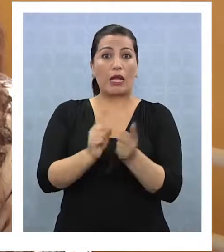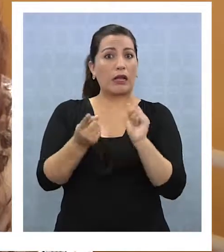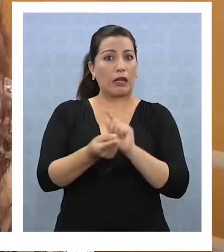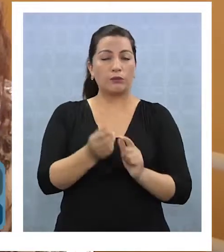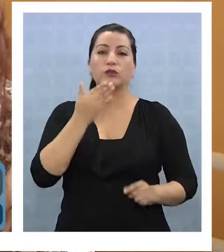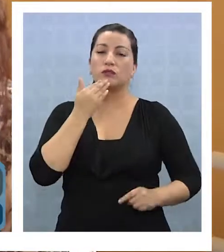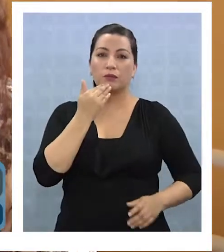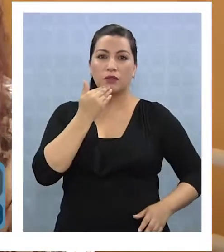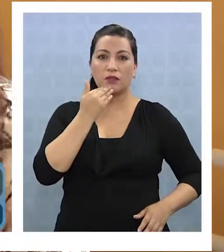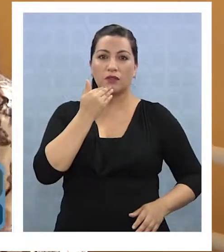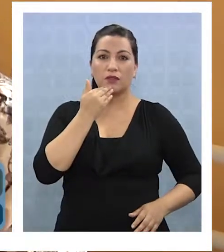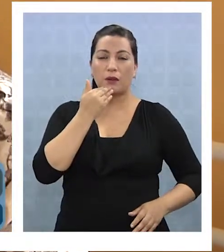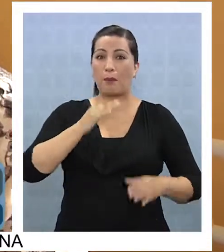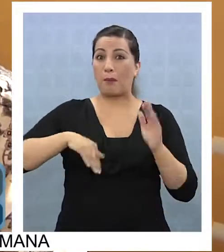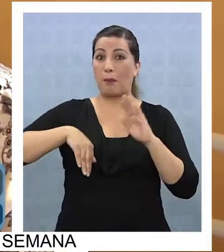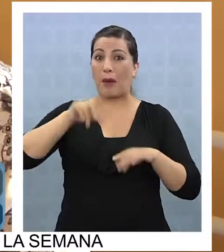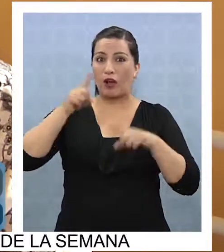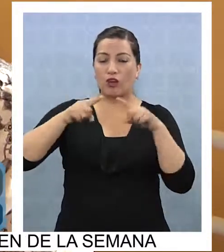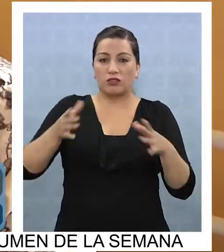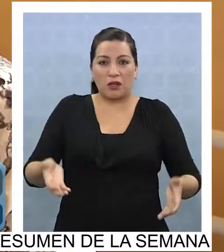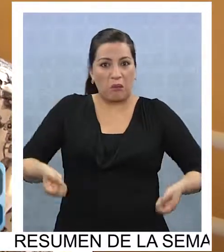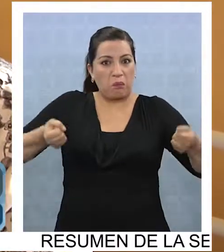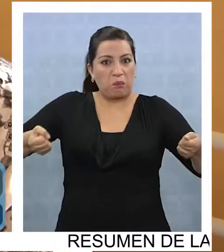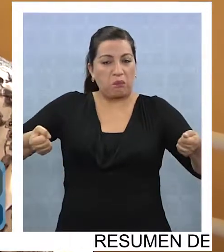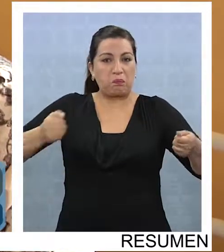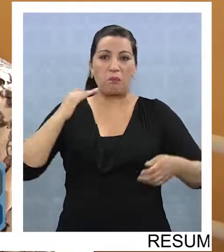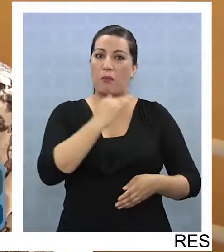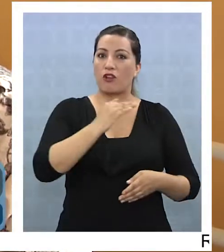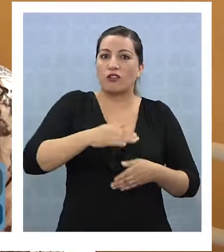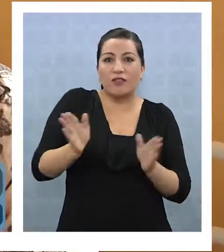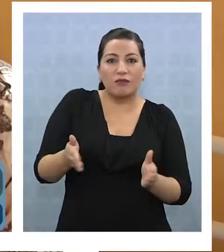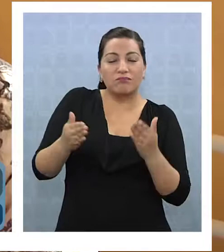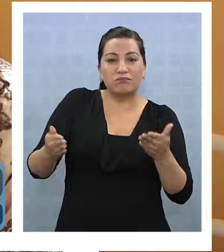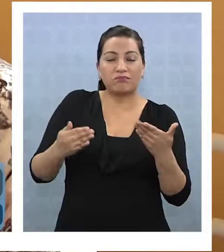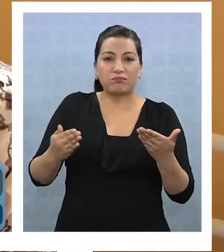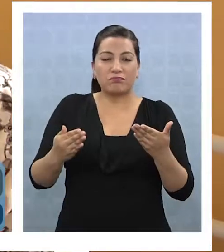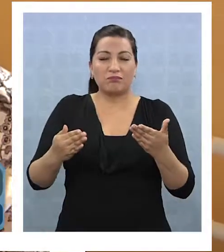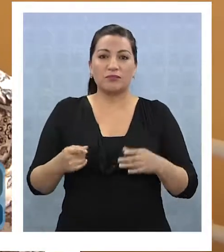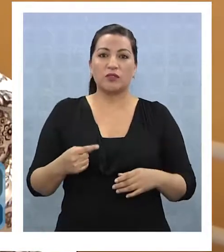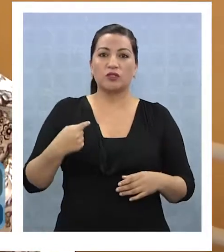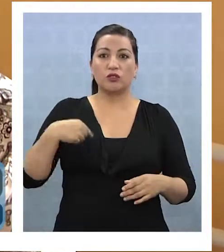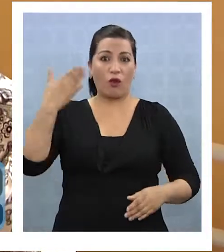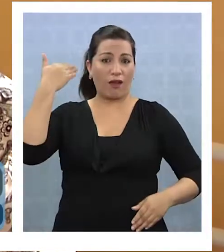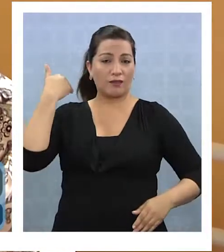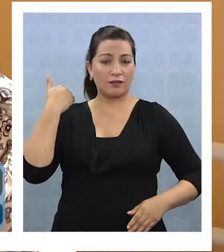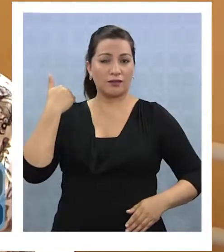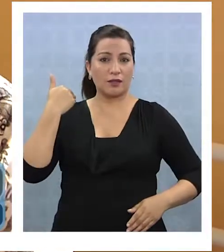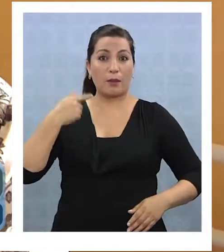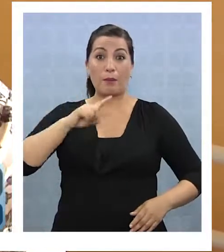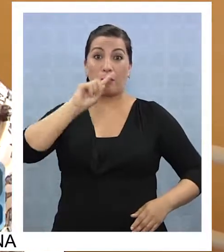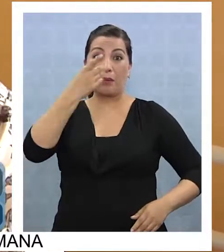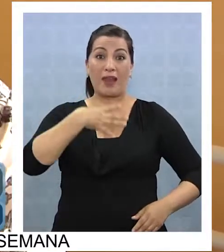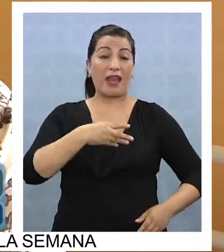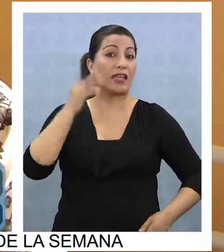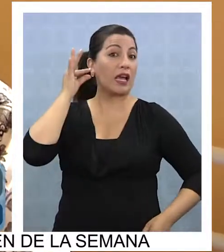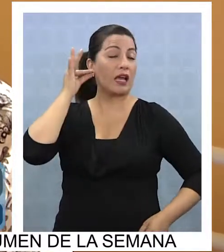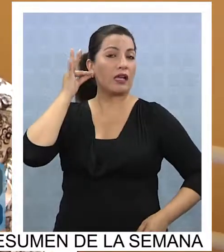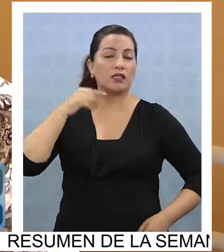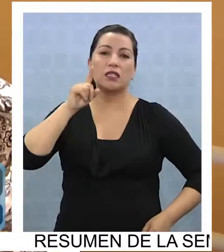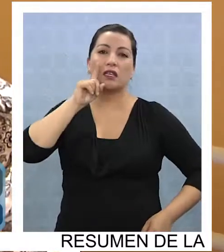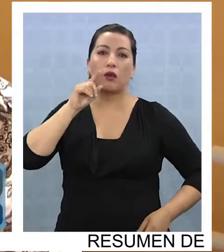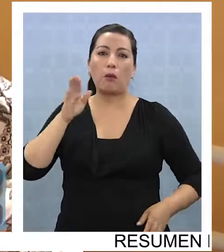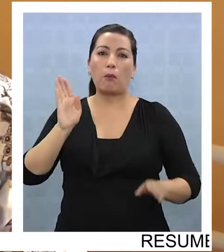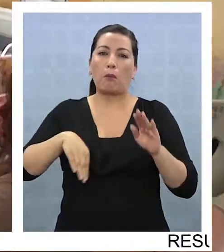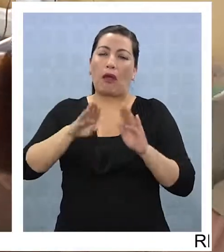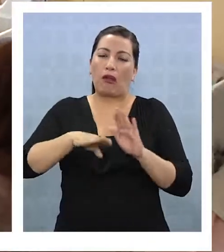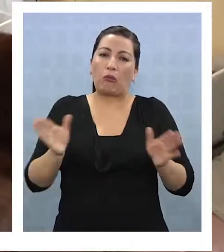igual porque como trae más cosas para la estimulación de los niños, porque yo lo recibí con mi primera hija y traía como